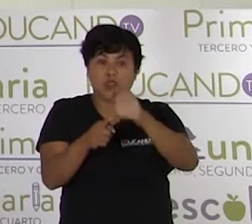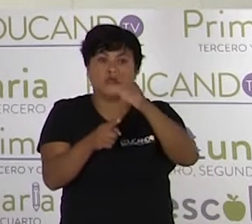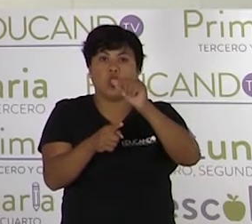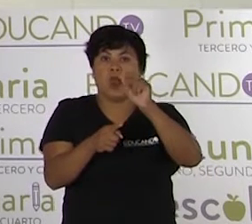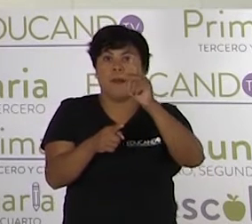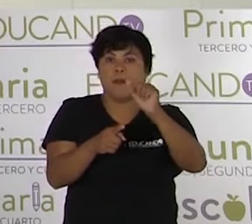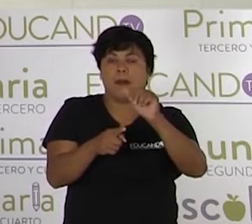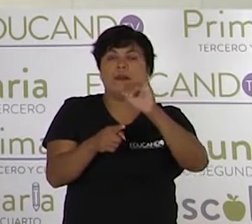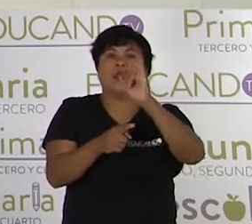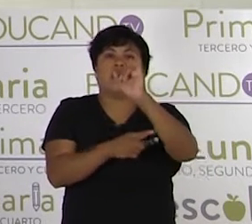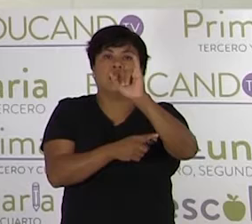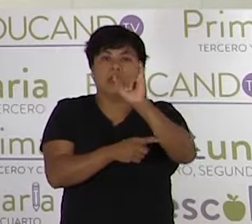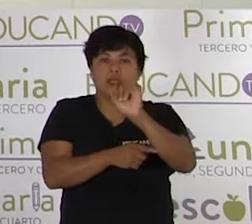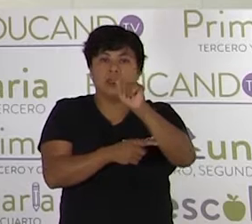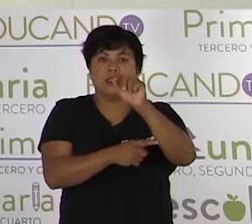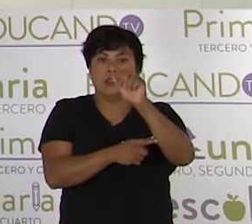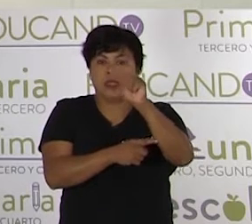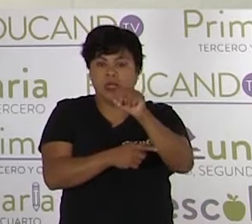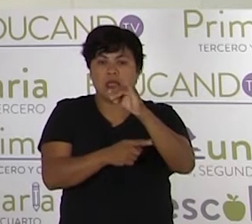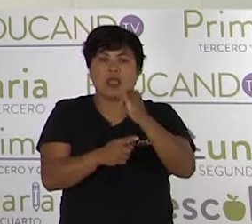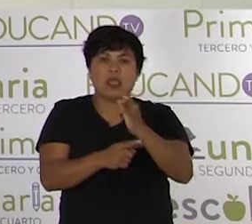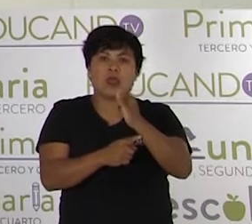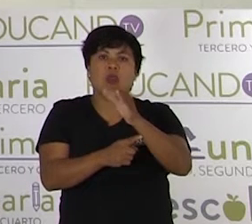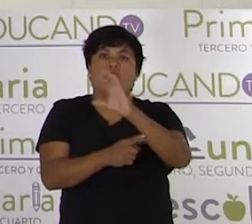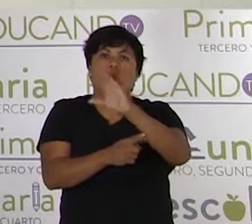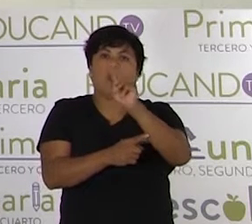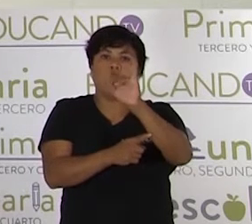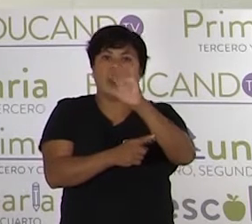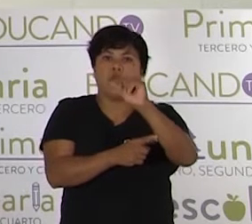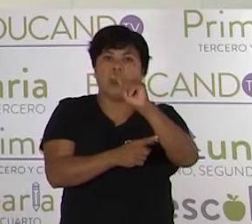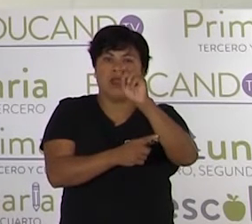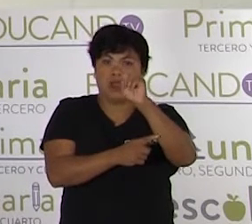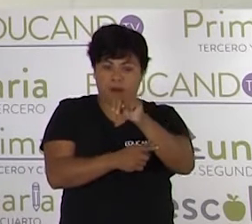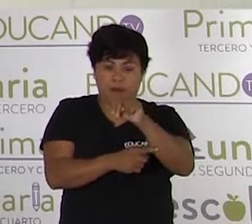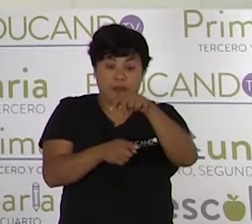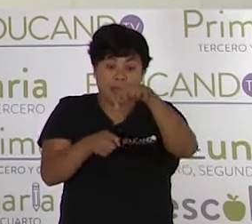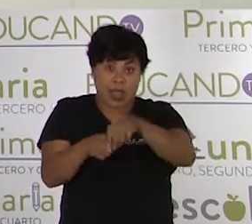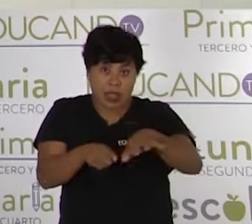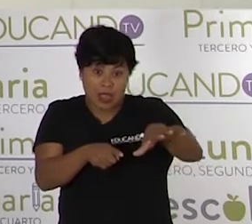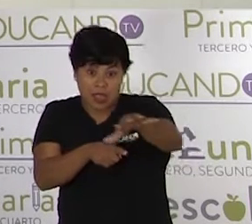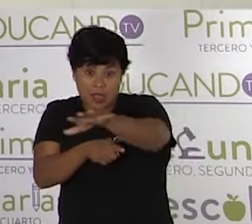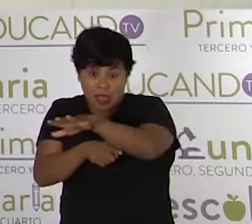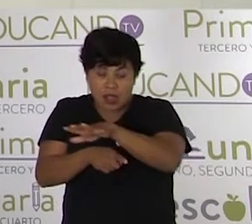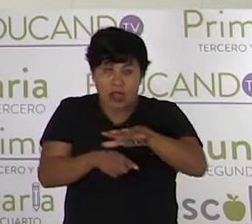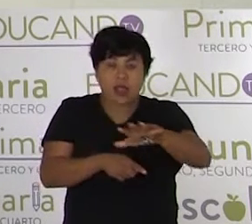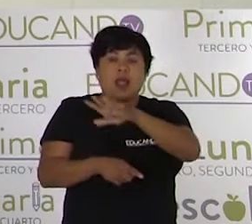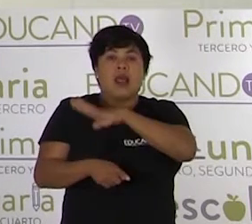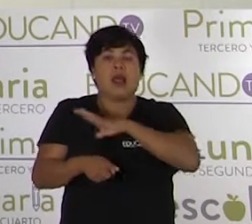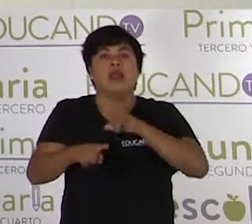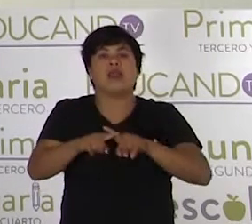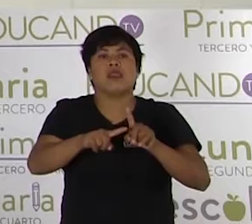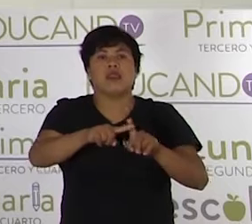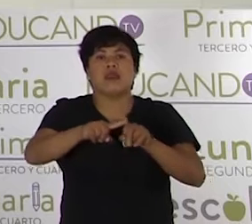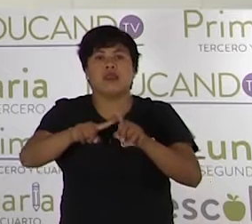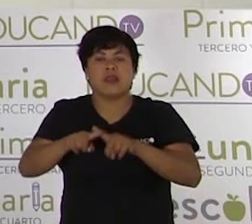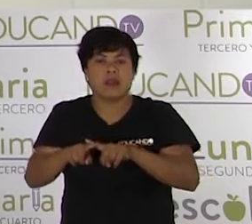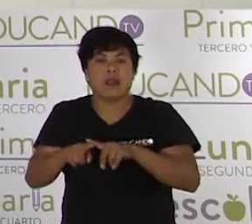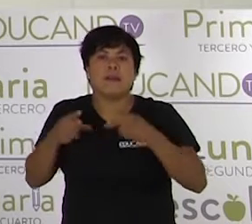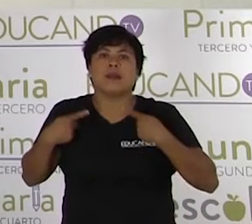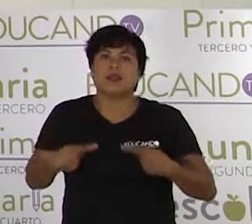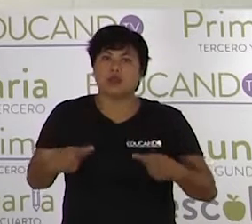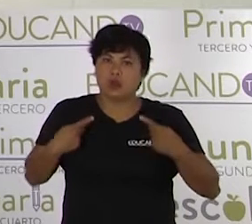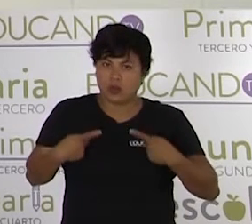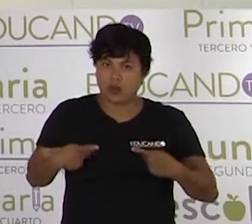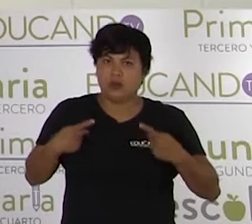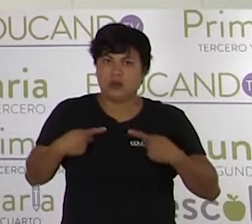Choapan, Ixtlán y Cuicatlán. Ahí habitan diferentes tipos de